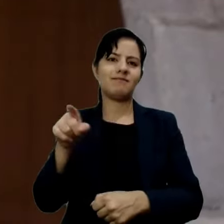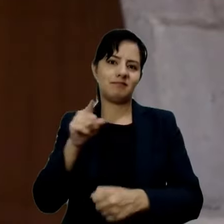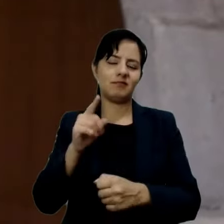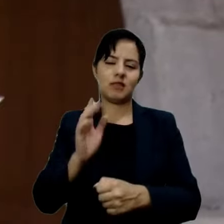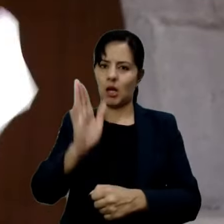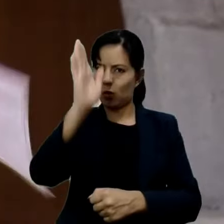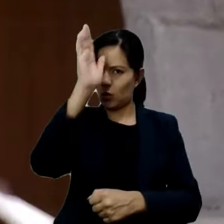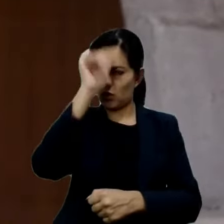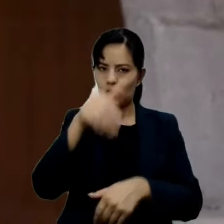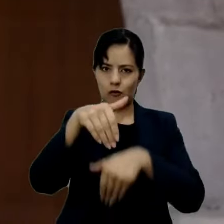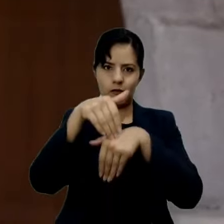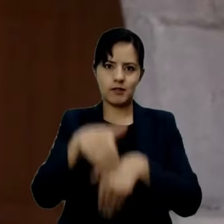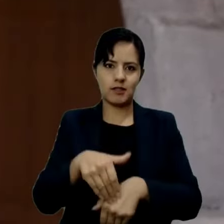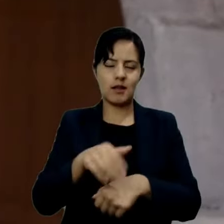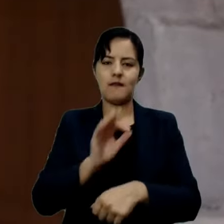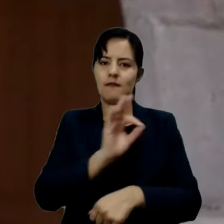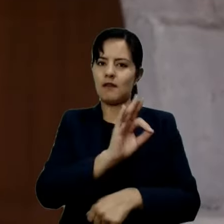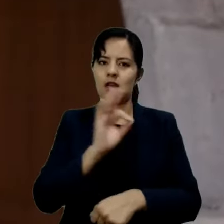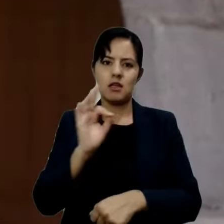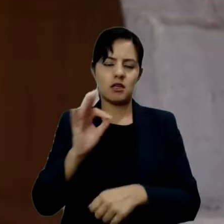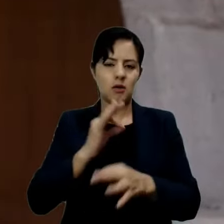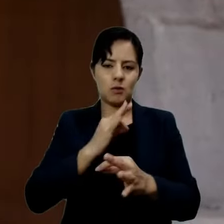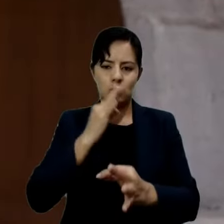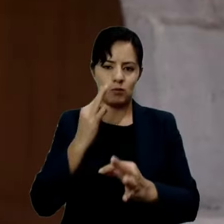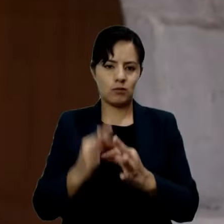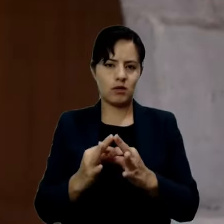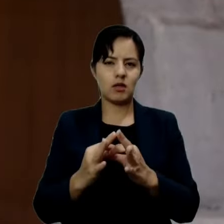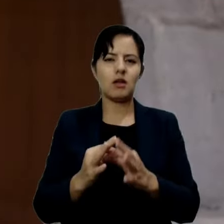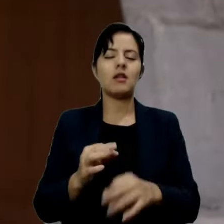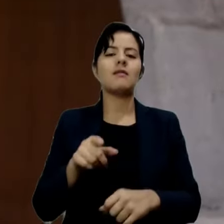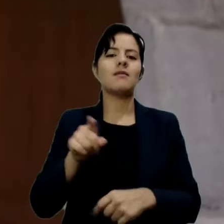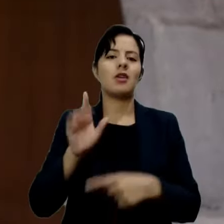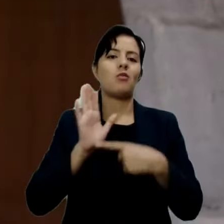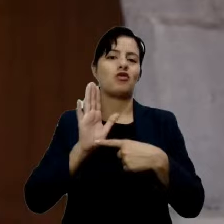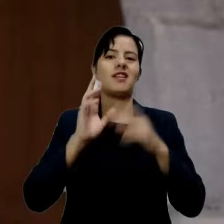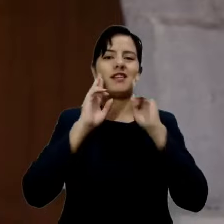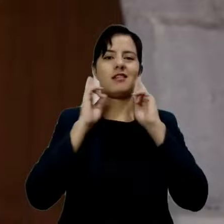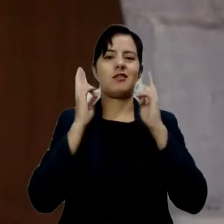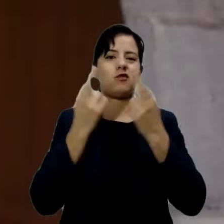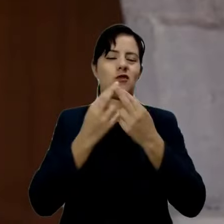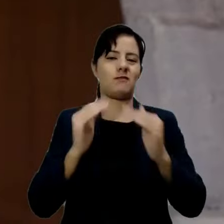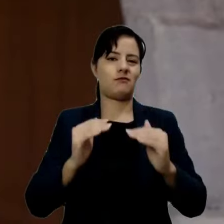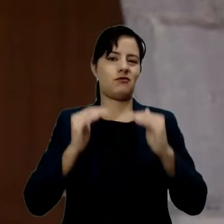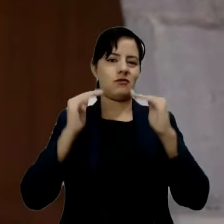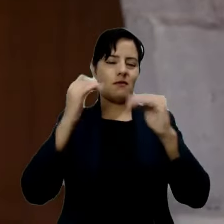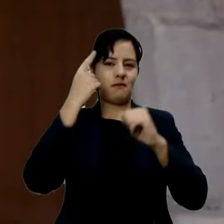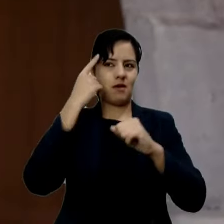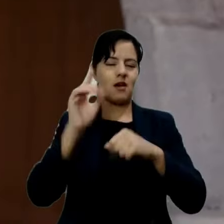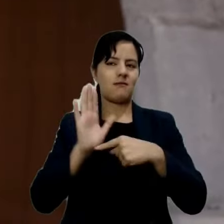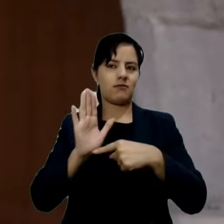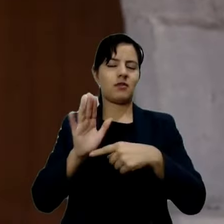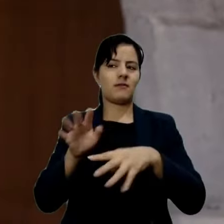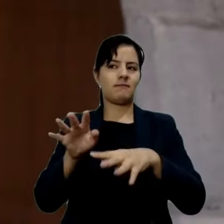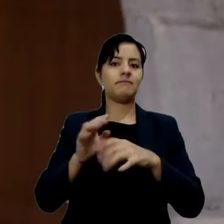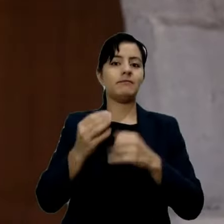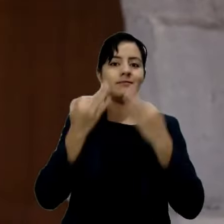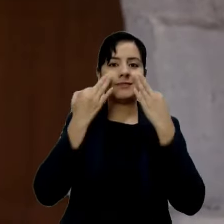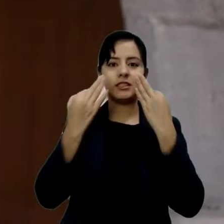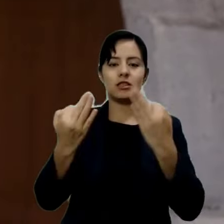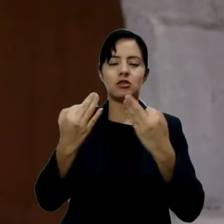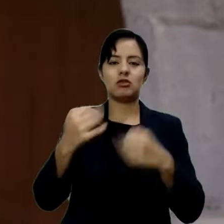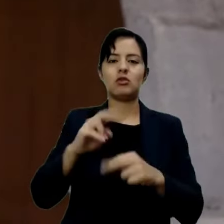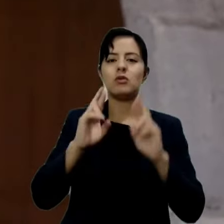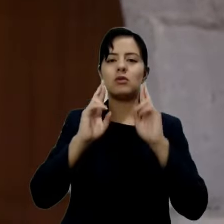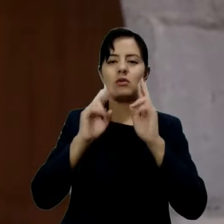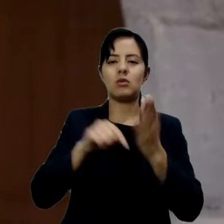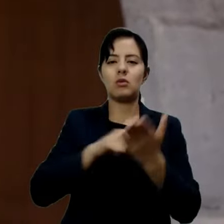orden del día y el protocolo en la sesión solemne para la ejecución de este mismo dado en el Palacio del poder legislativo en la